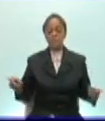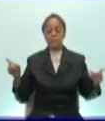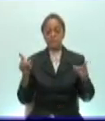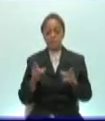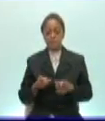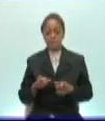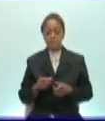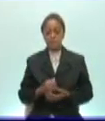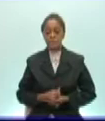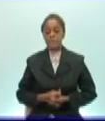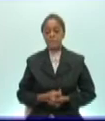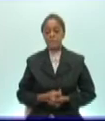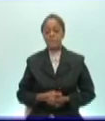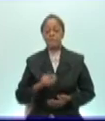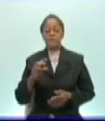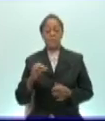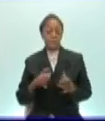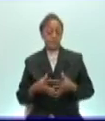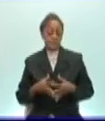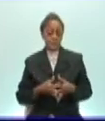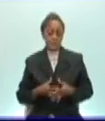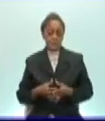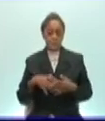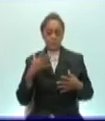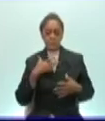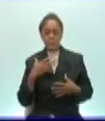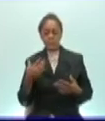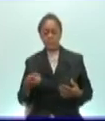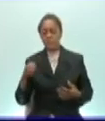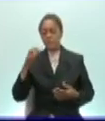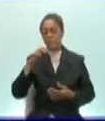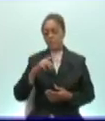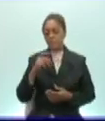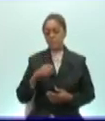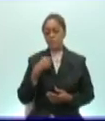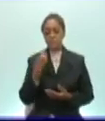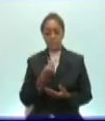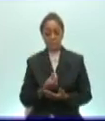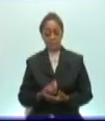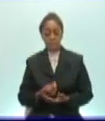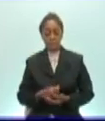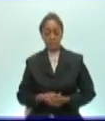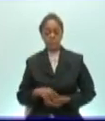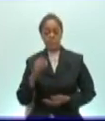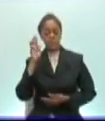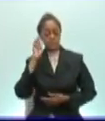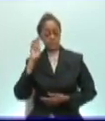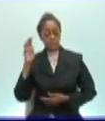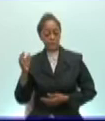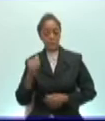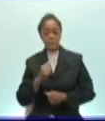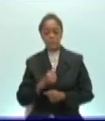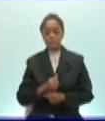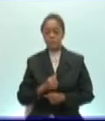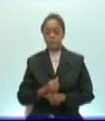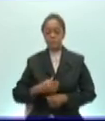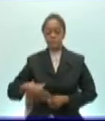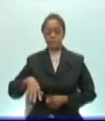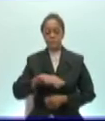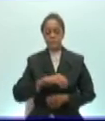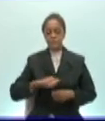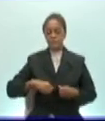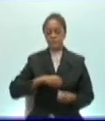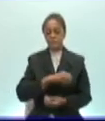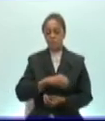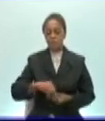sintetizando. Estados Unidos se convirtió en la metrópoli económica. Recuerden cuando trabajamos todas las transformaciones de